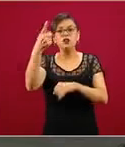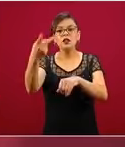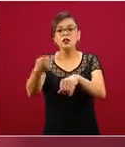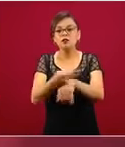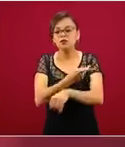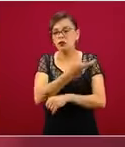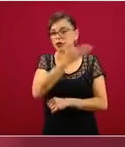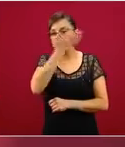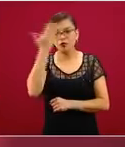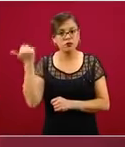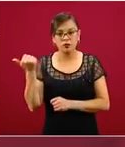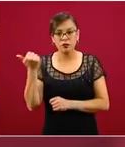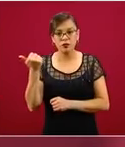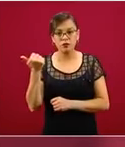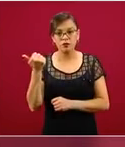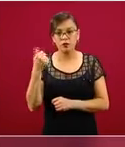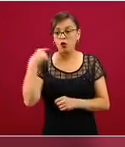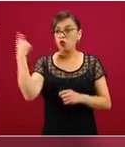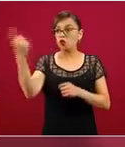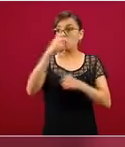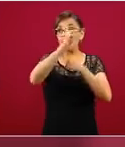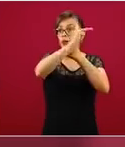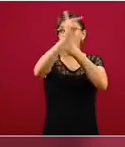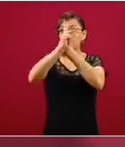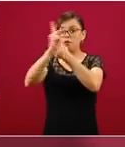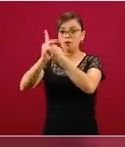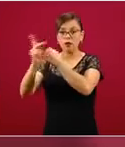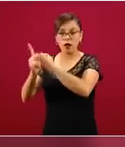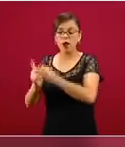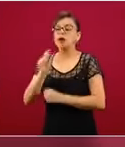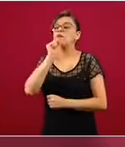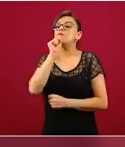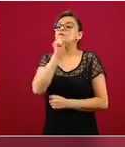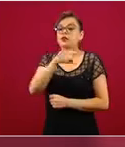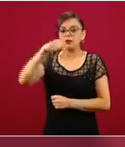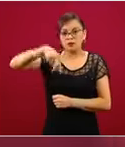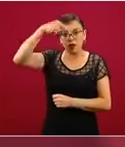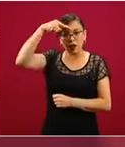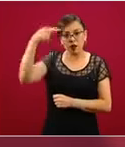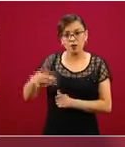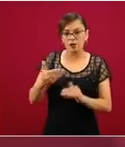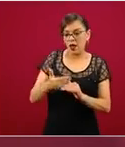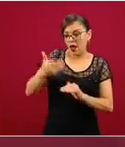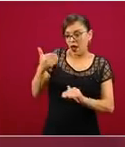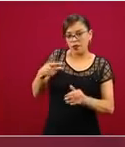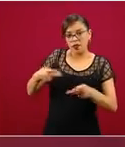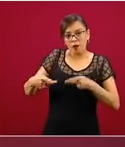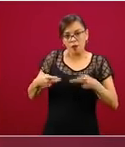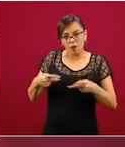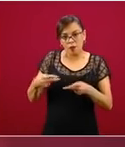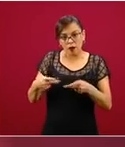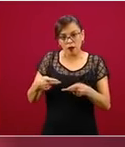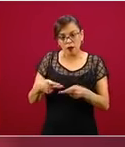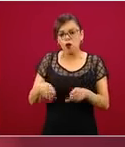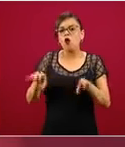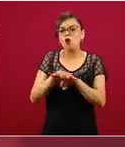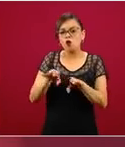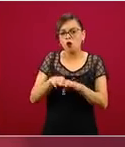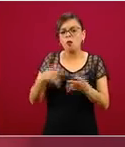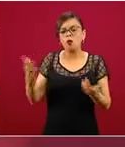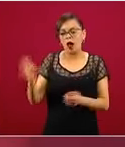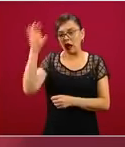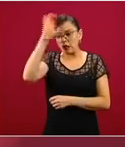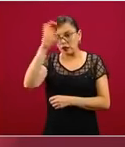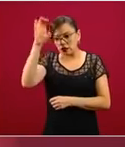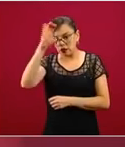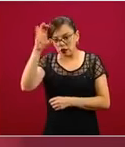pueden tener los países, y es lo que ha hecho México, es prepararse oportunamente con base en evidencia, en conocimiento, en técnica,